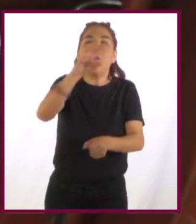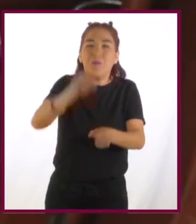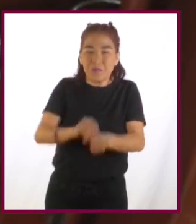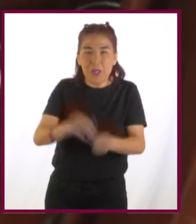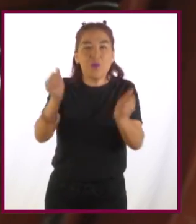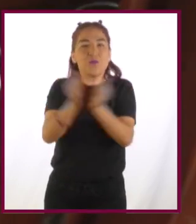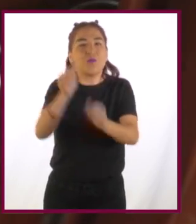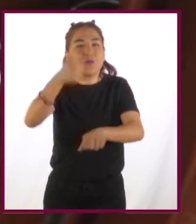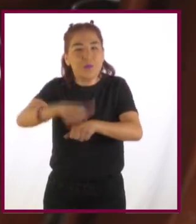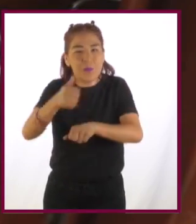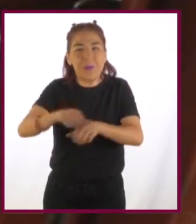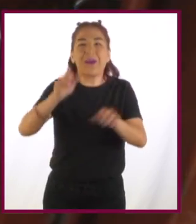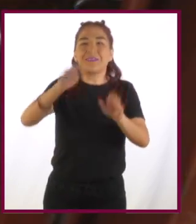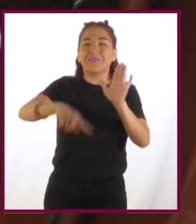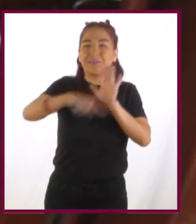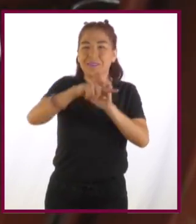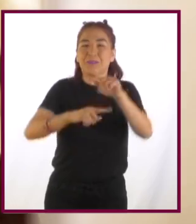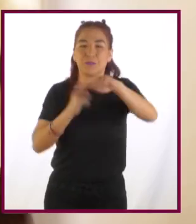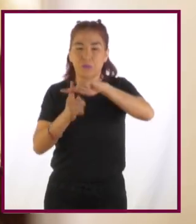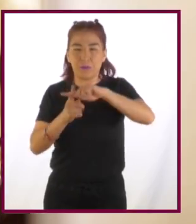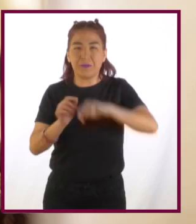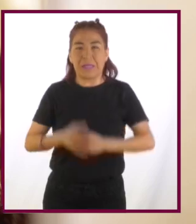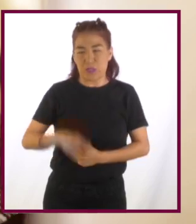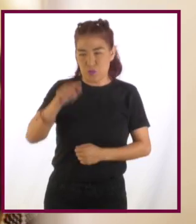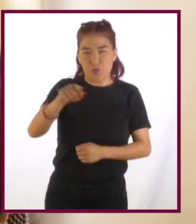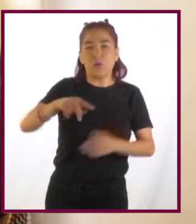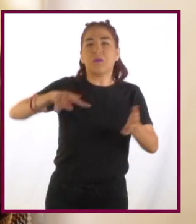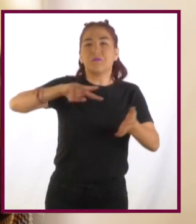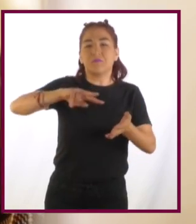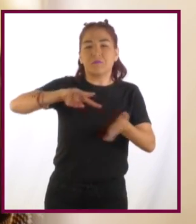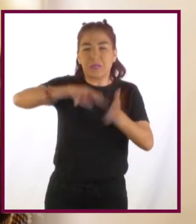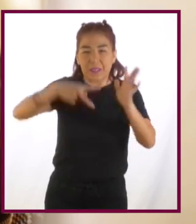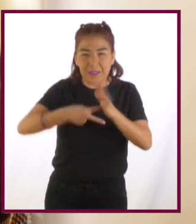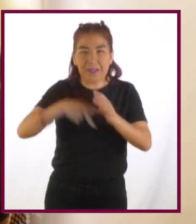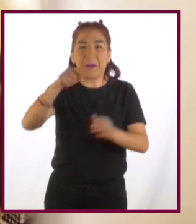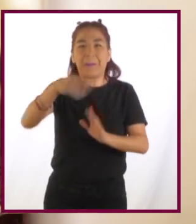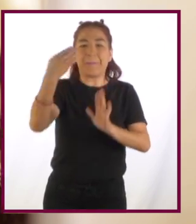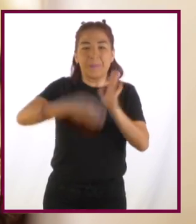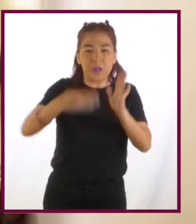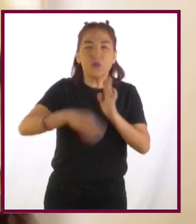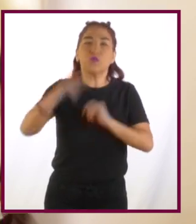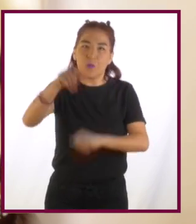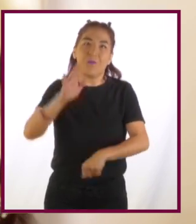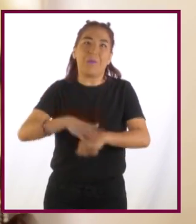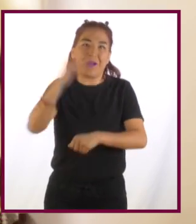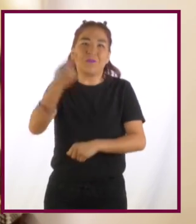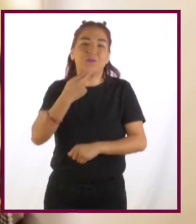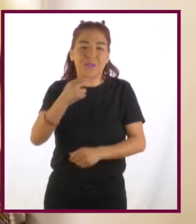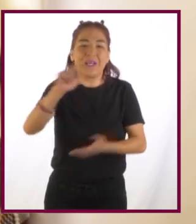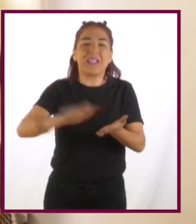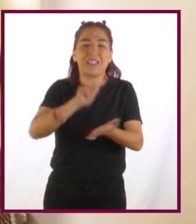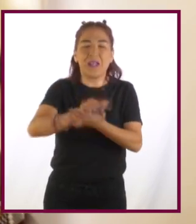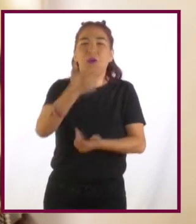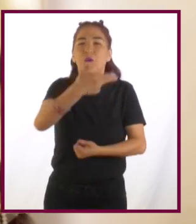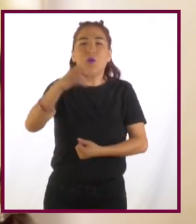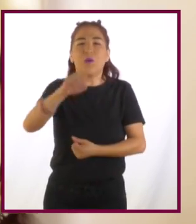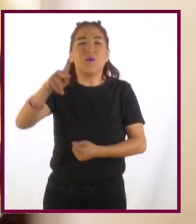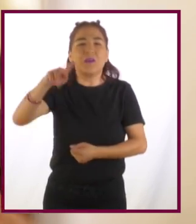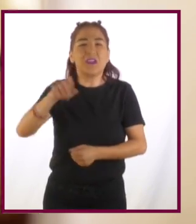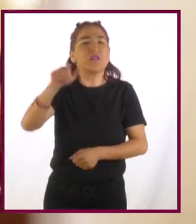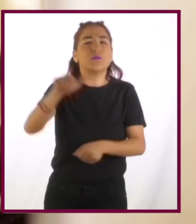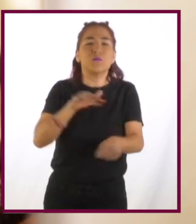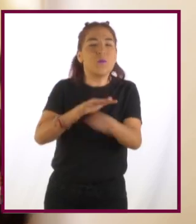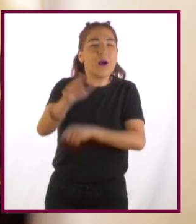más completa porque considera estas direcciones. Como ingeniero mecánico y como utilizas mucho la ley de Hooke en tu trabajo,